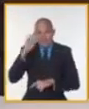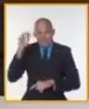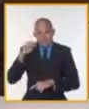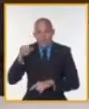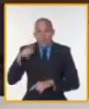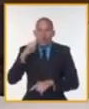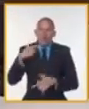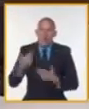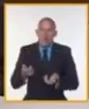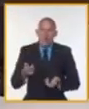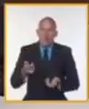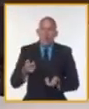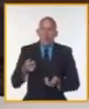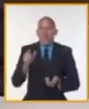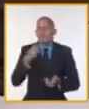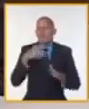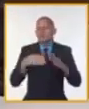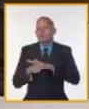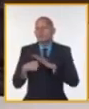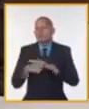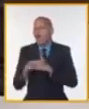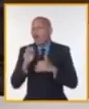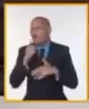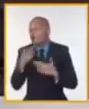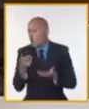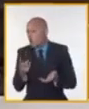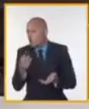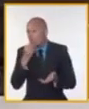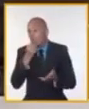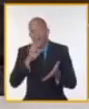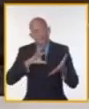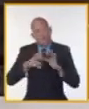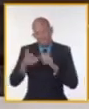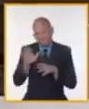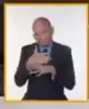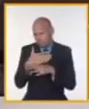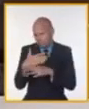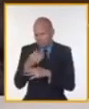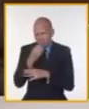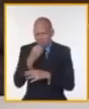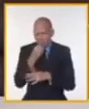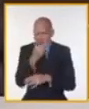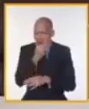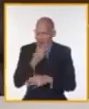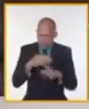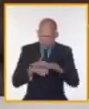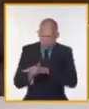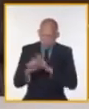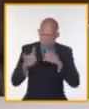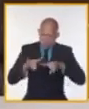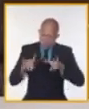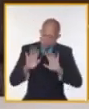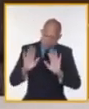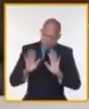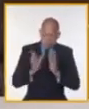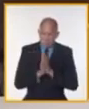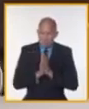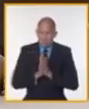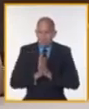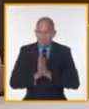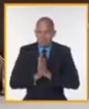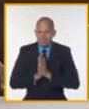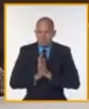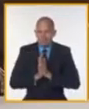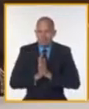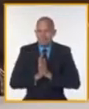directa, sino la modalidad, las otras modalidades que tenemos. Pero en esto hay una continuidad en